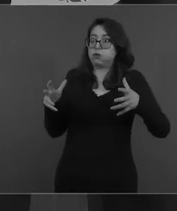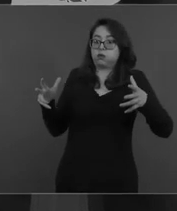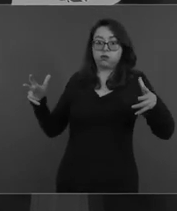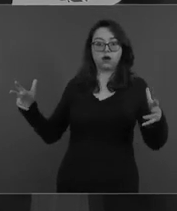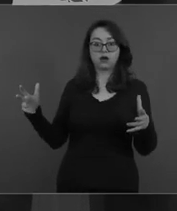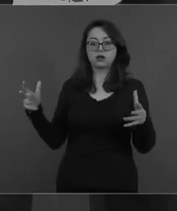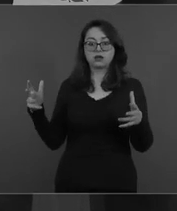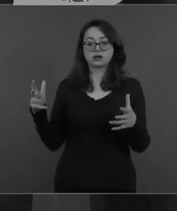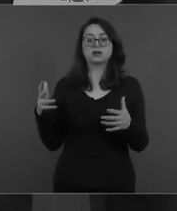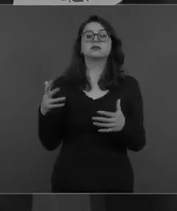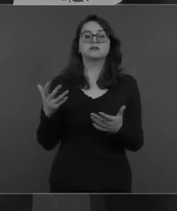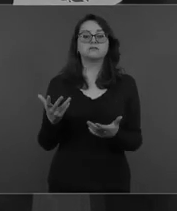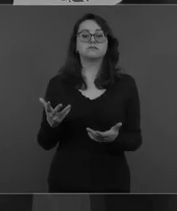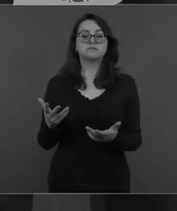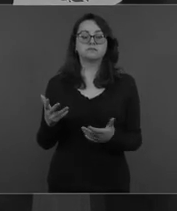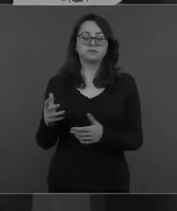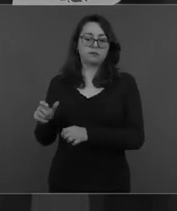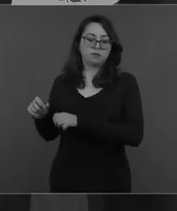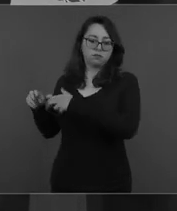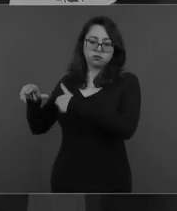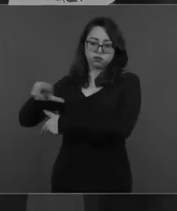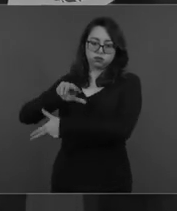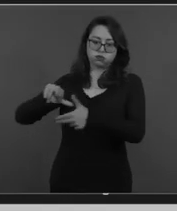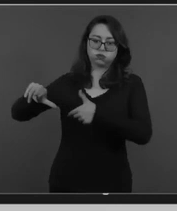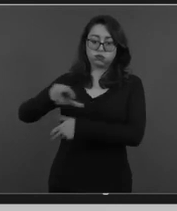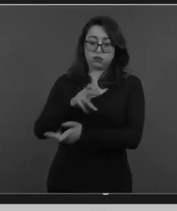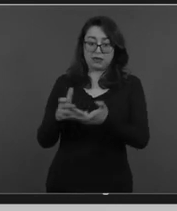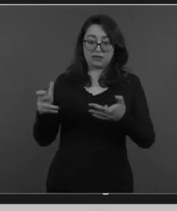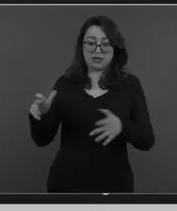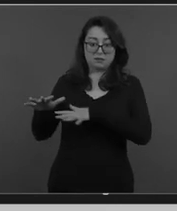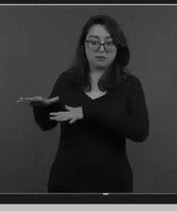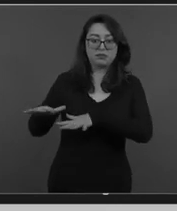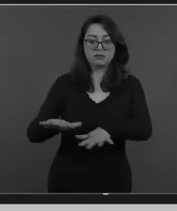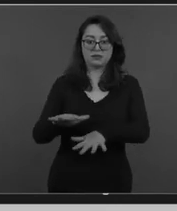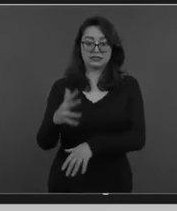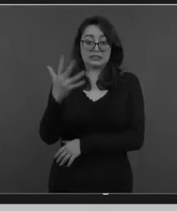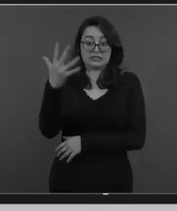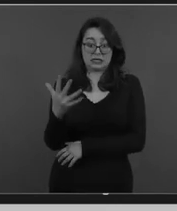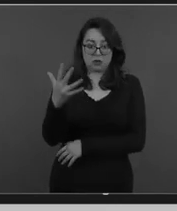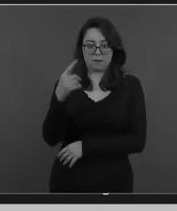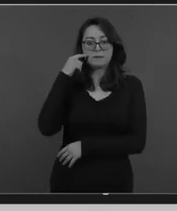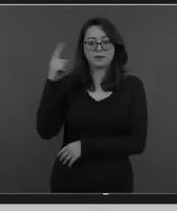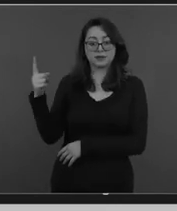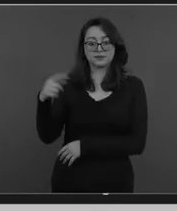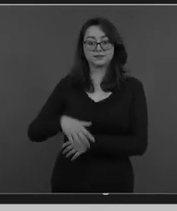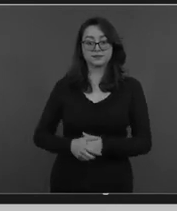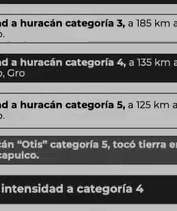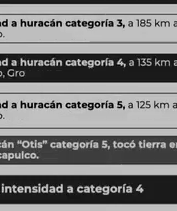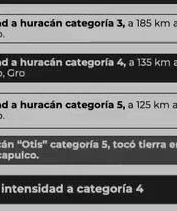y entró con categoría 5. Se está